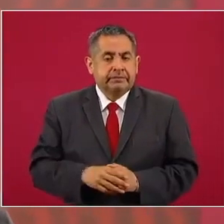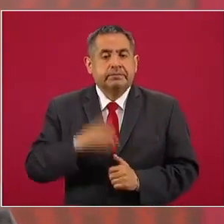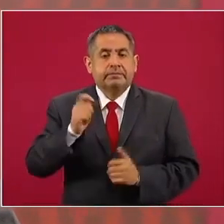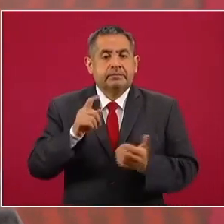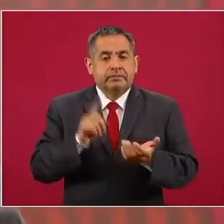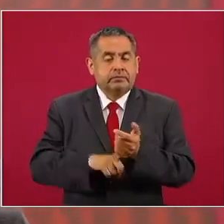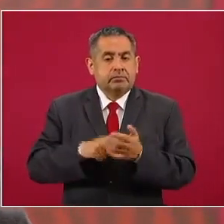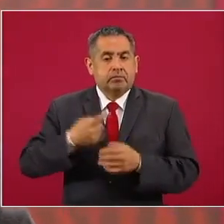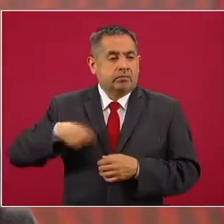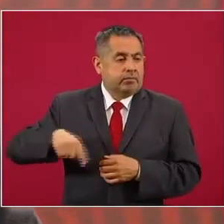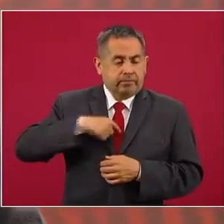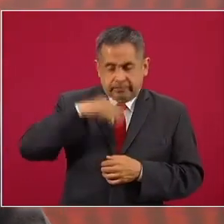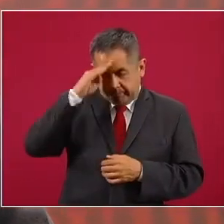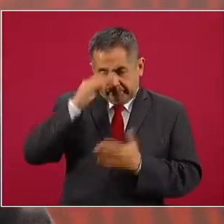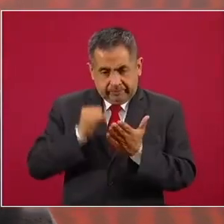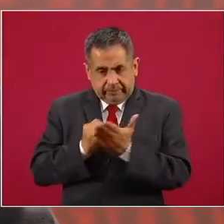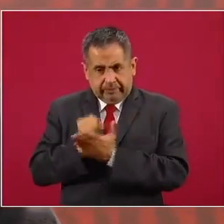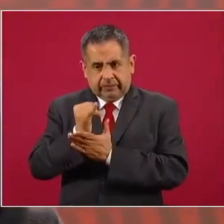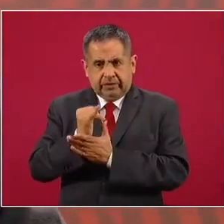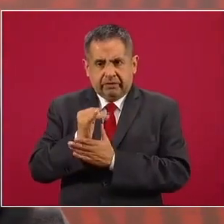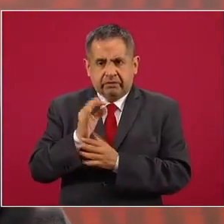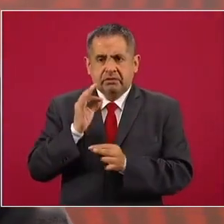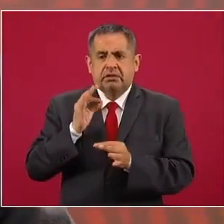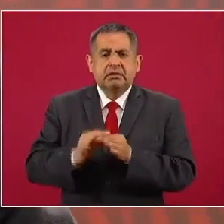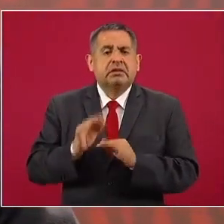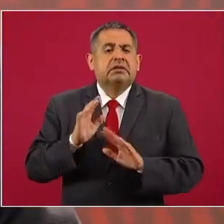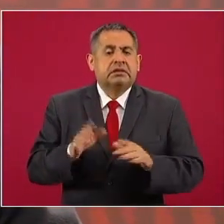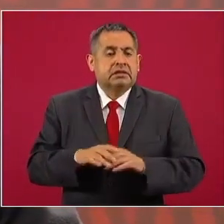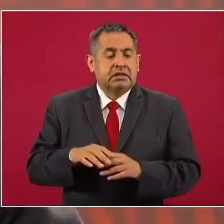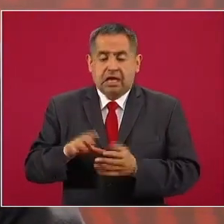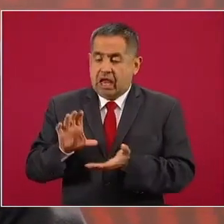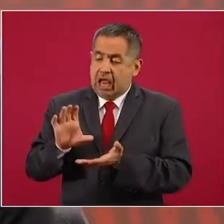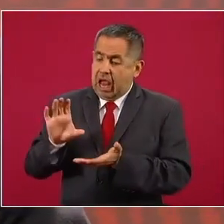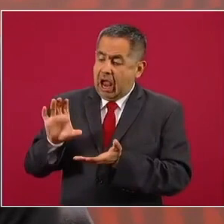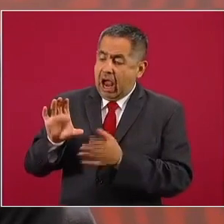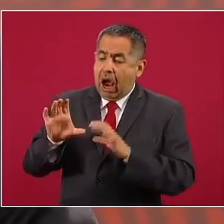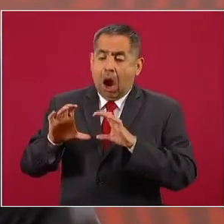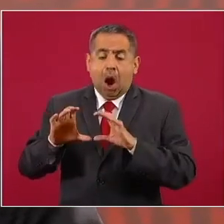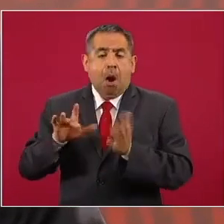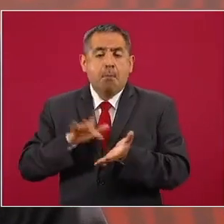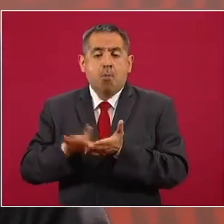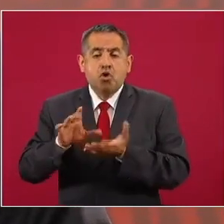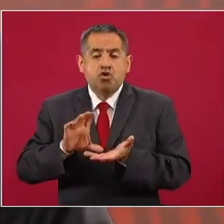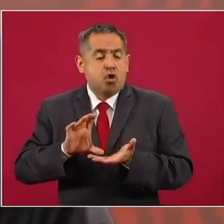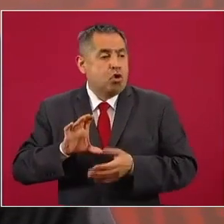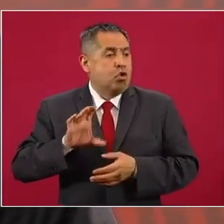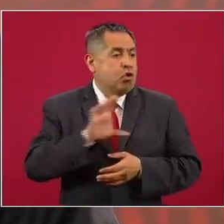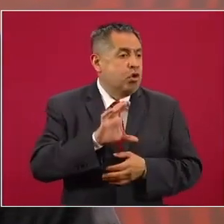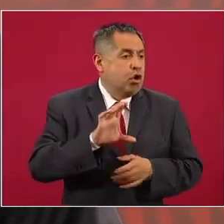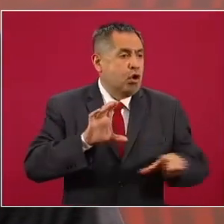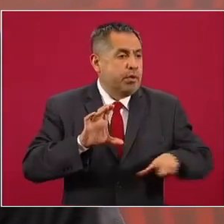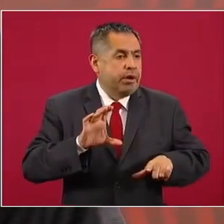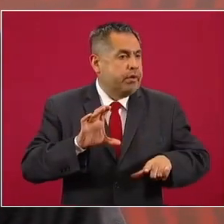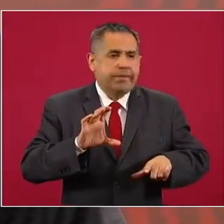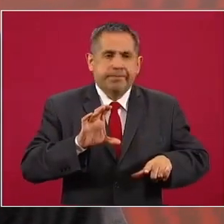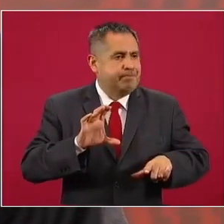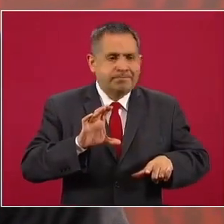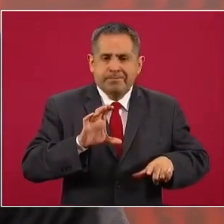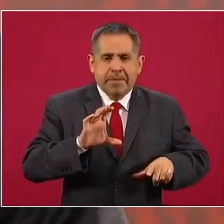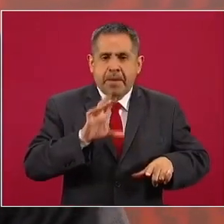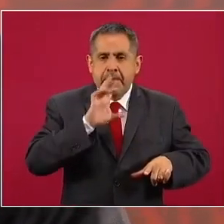sino porque hemos decidido entregar los apoyos de manera directa a la